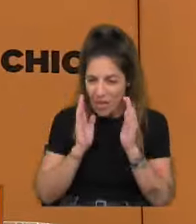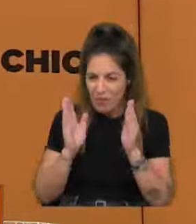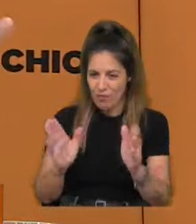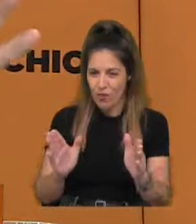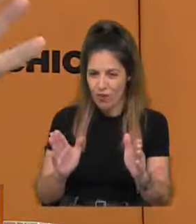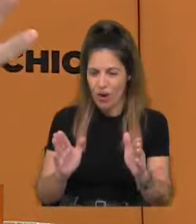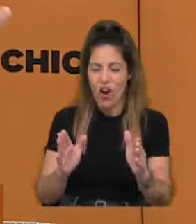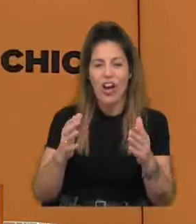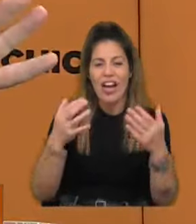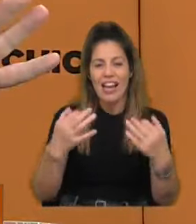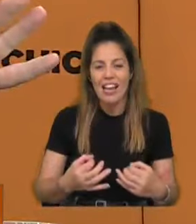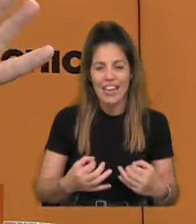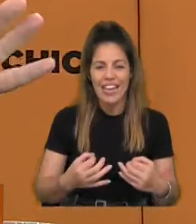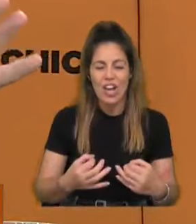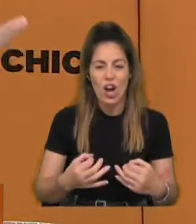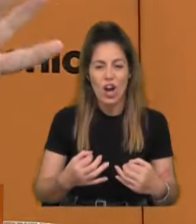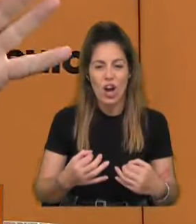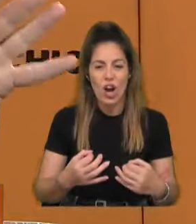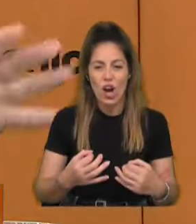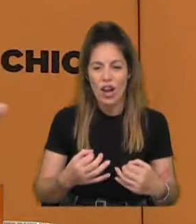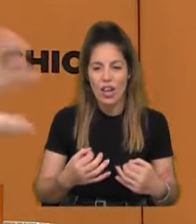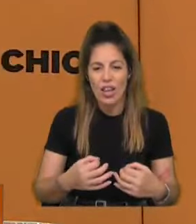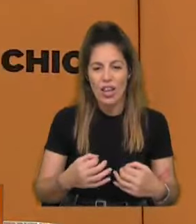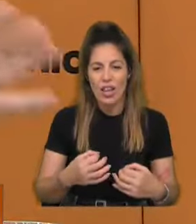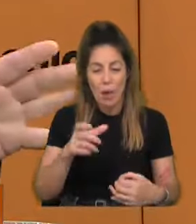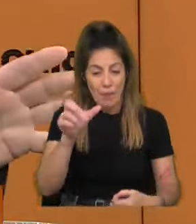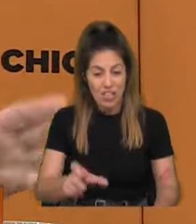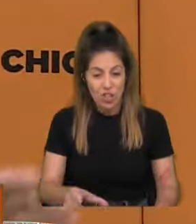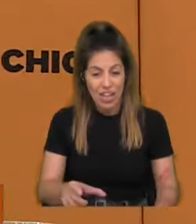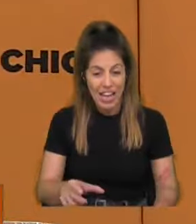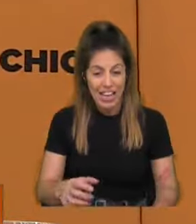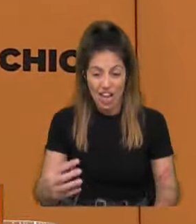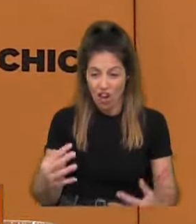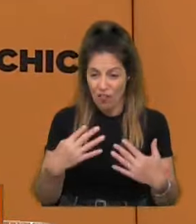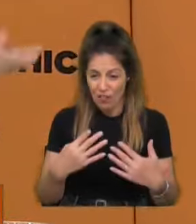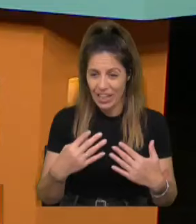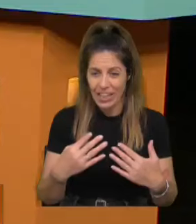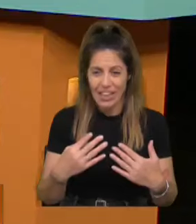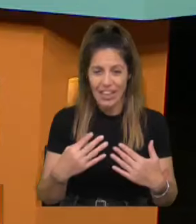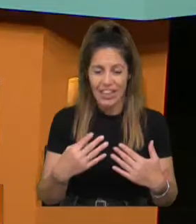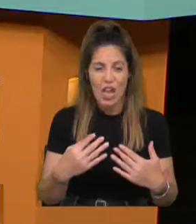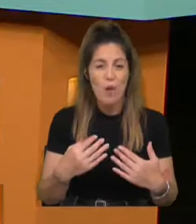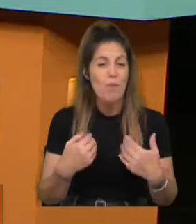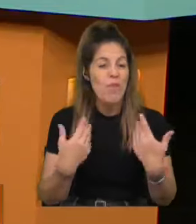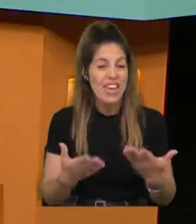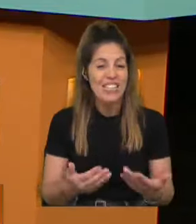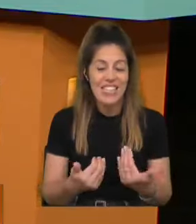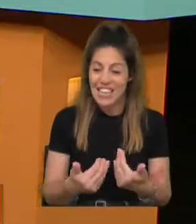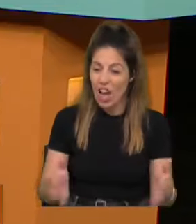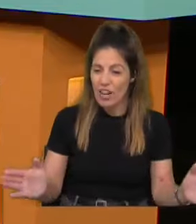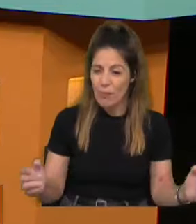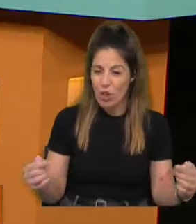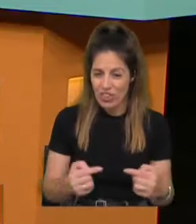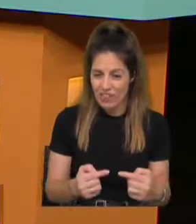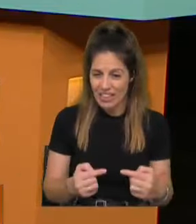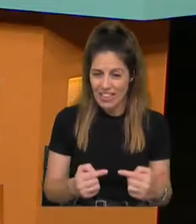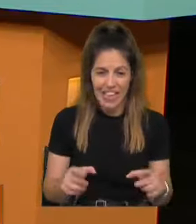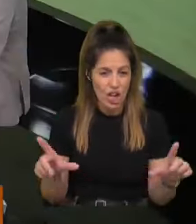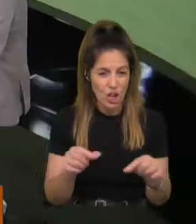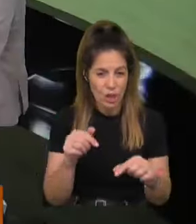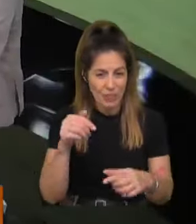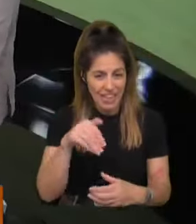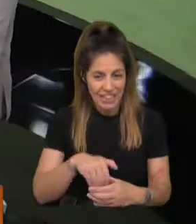creo que la gente que nos escucha y que nos ve merece también que abramos algunos debates que no se agotan en este